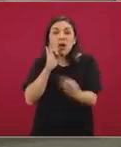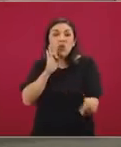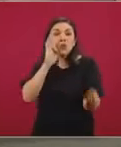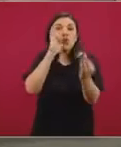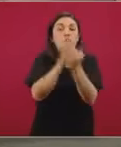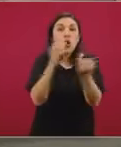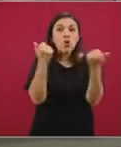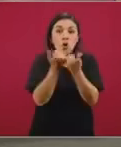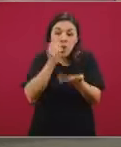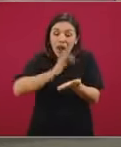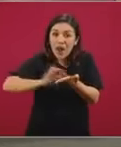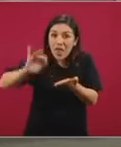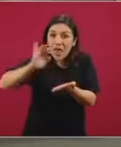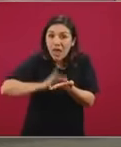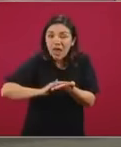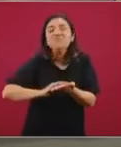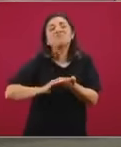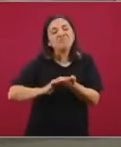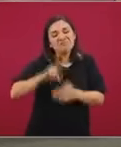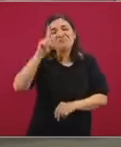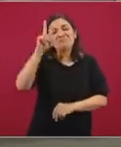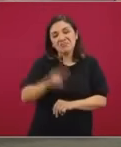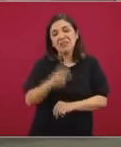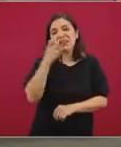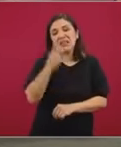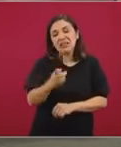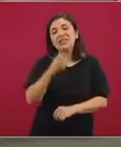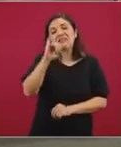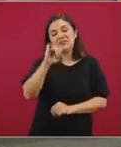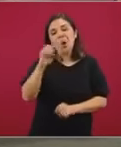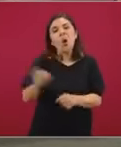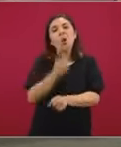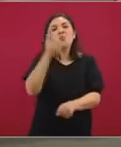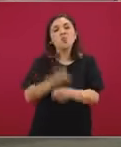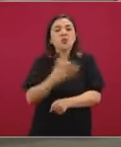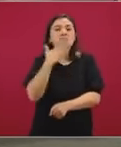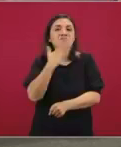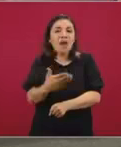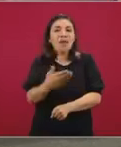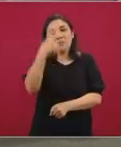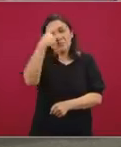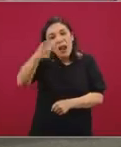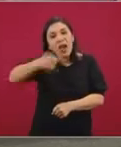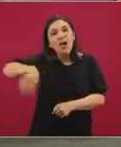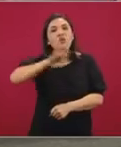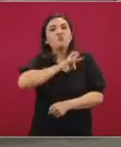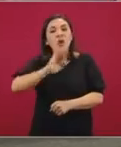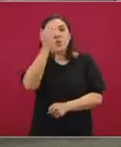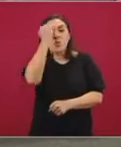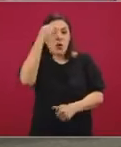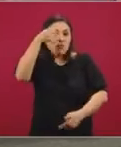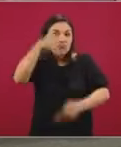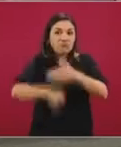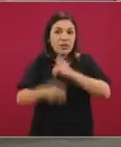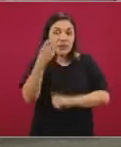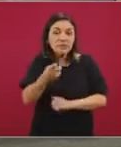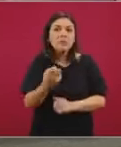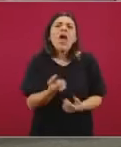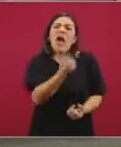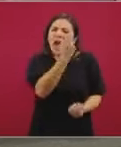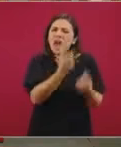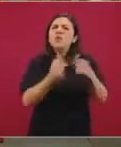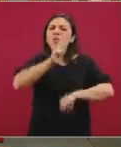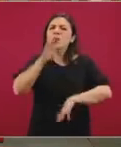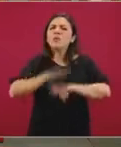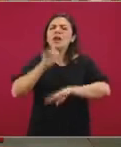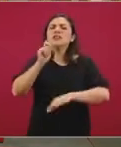acercamiento a las letras. Creo que es una enorme oportunidad este festival. Algunos otros